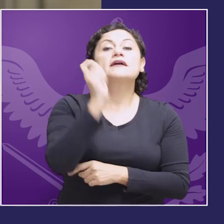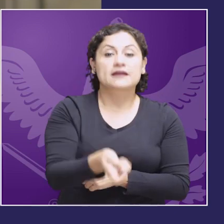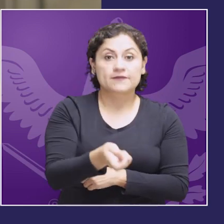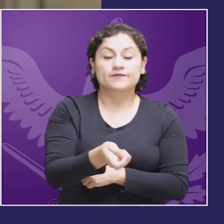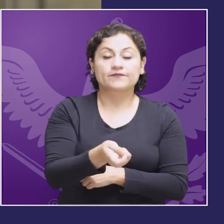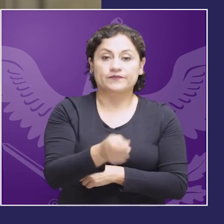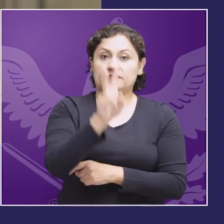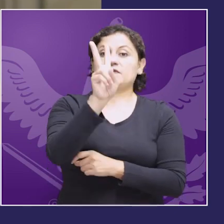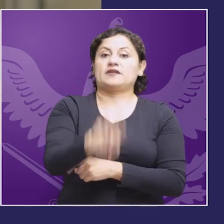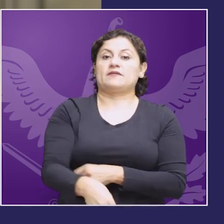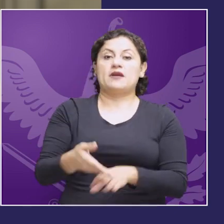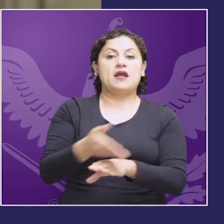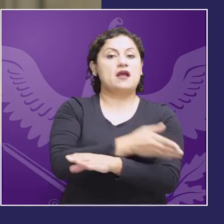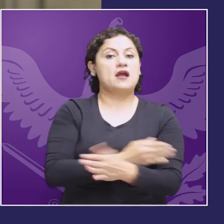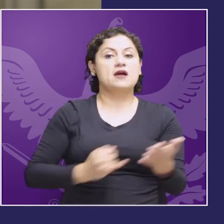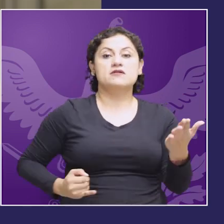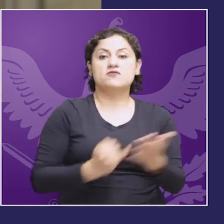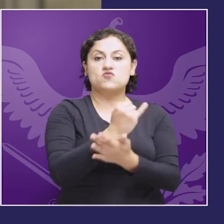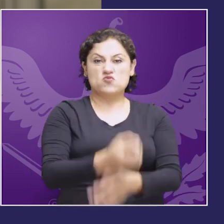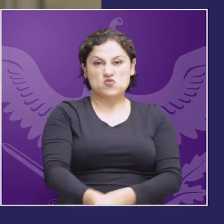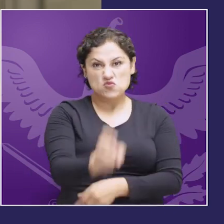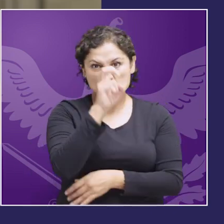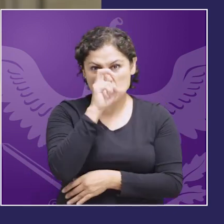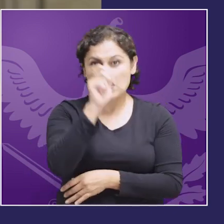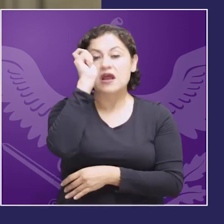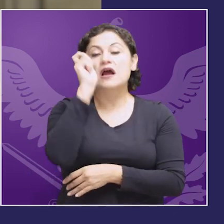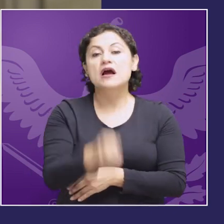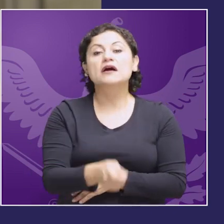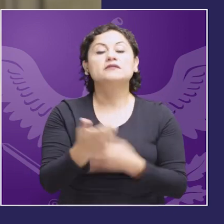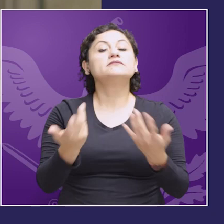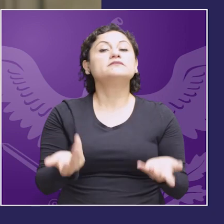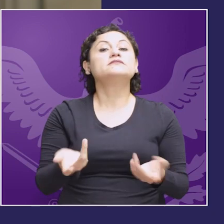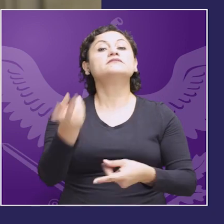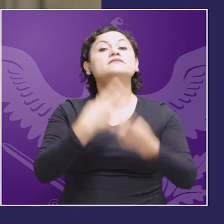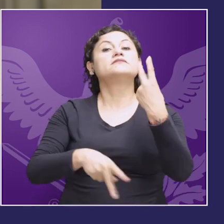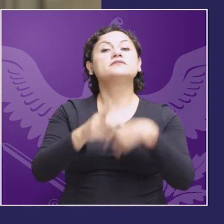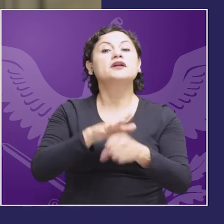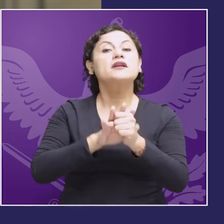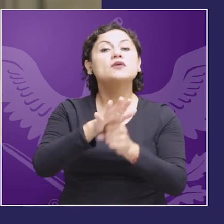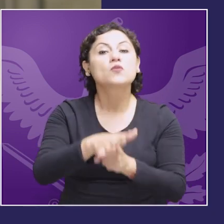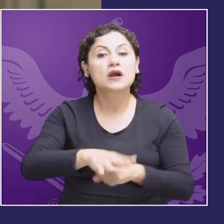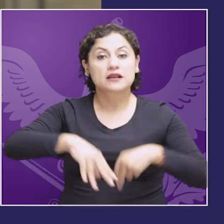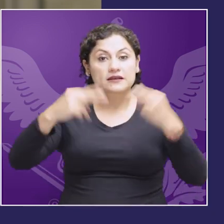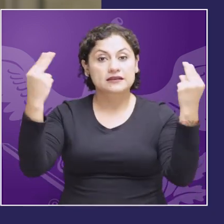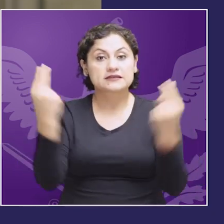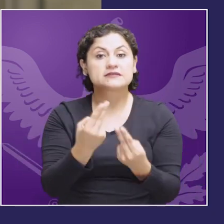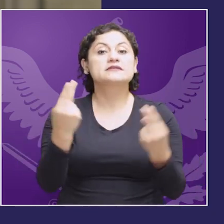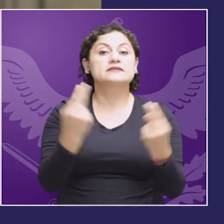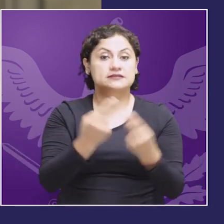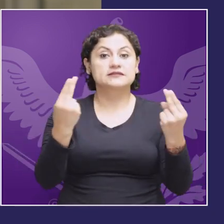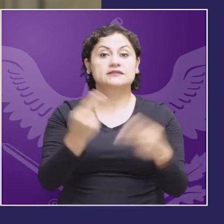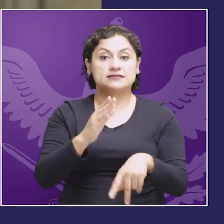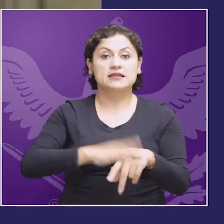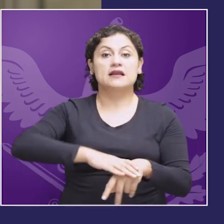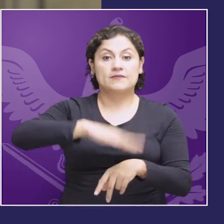aislamiento extremo que en algún minuto se tuvo que tomar como medida hizo que espontáneamente surgiera la necesidad de crear otra